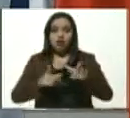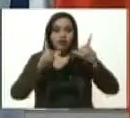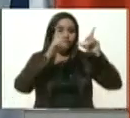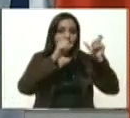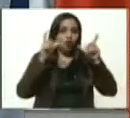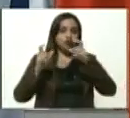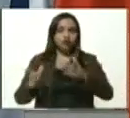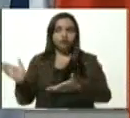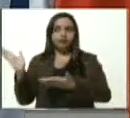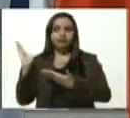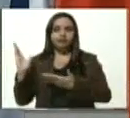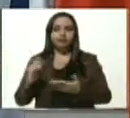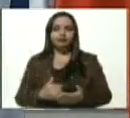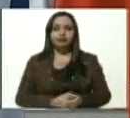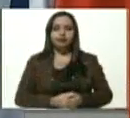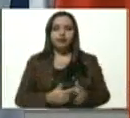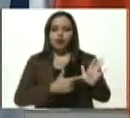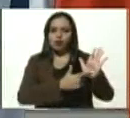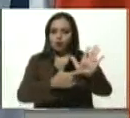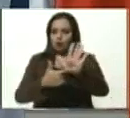gráficas que revelan